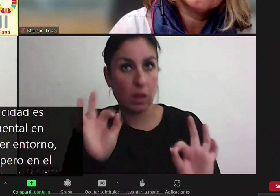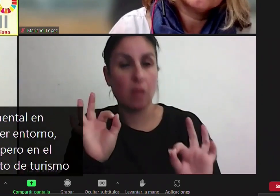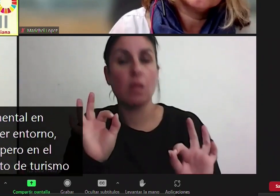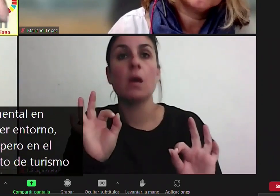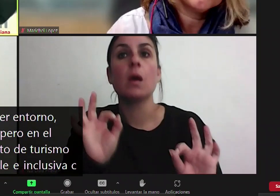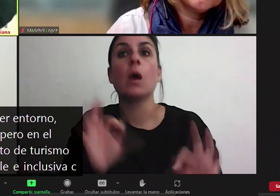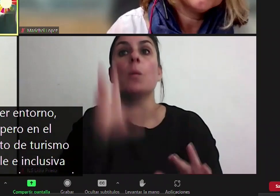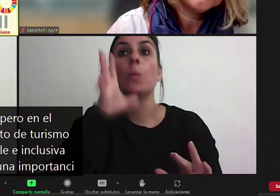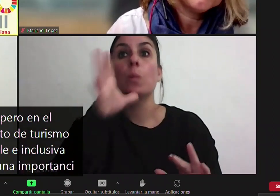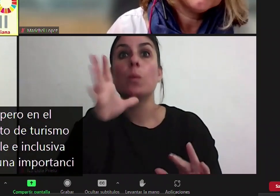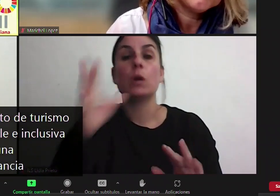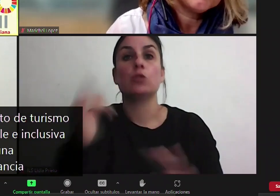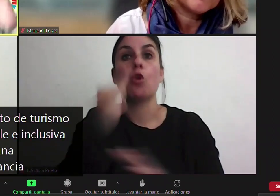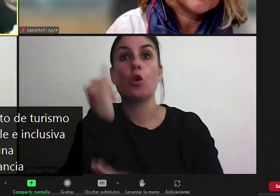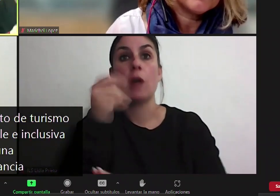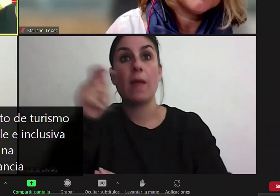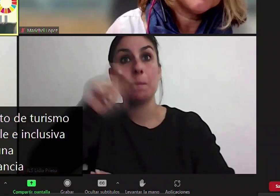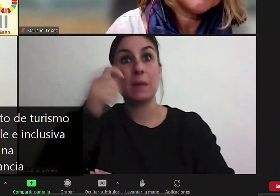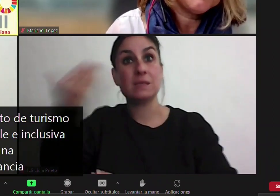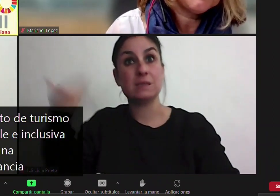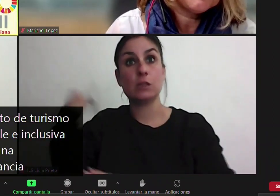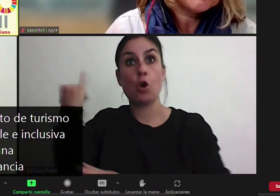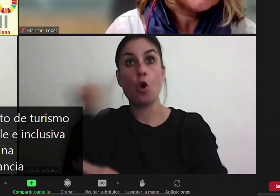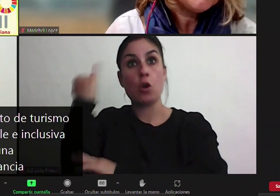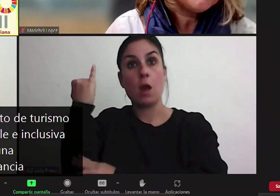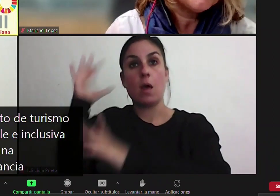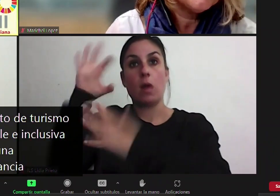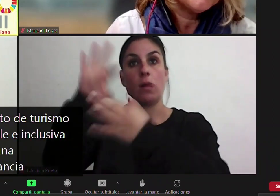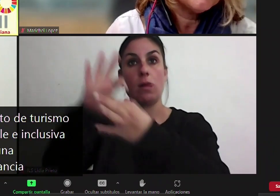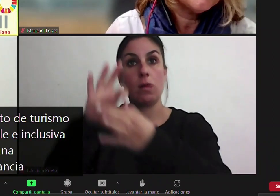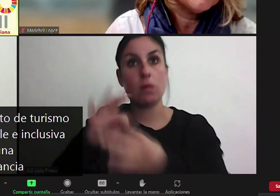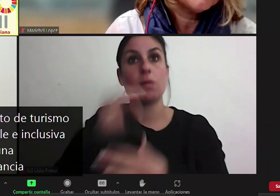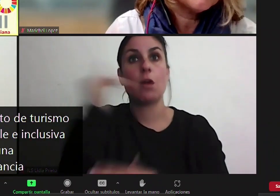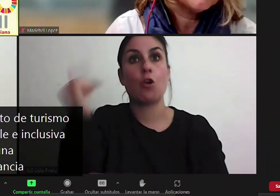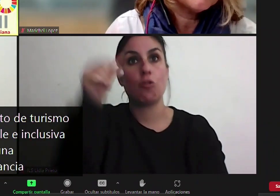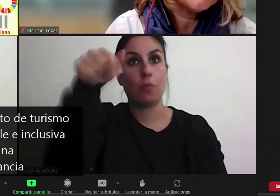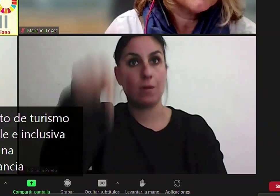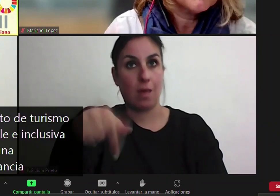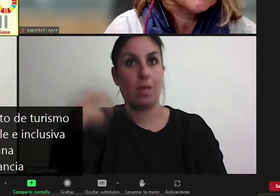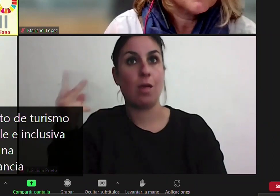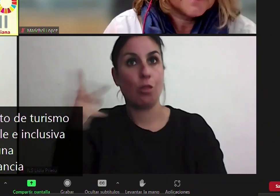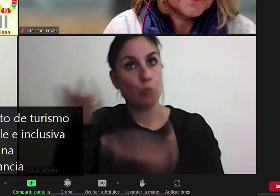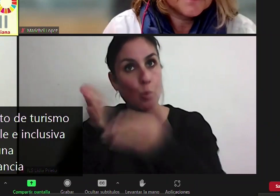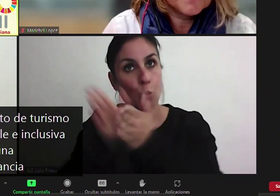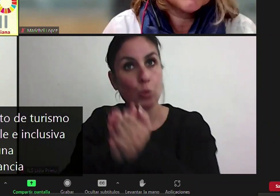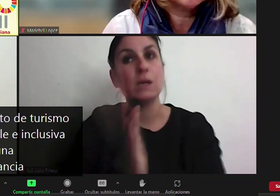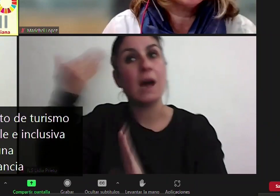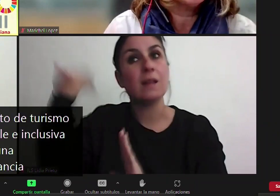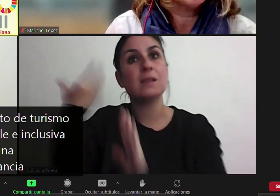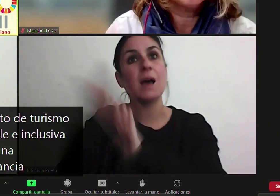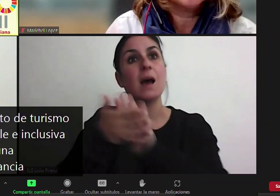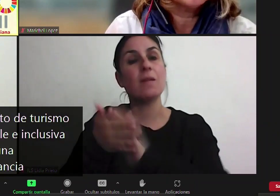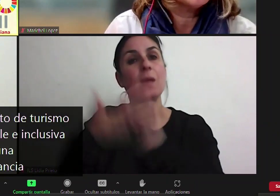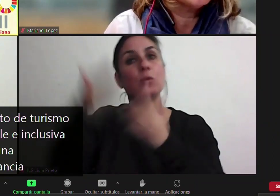como continuación a la que ya hicimos hace meses, porque allí hablamos sobre el trato adecuado concreto, que aquí también lo vais a ver, y aquí es pues